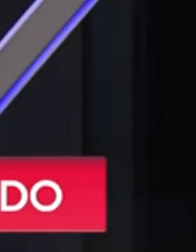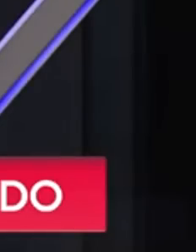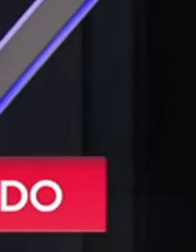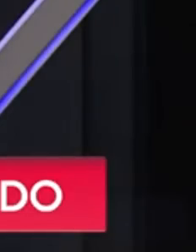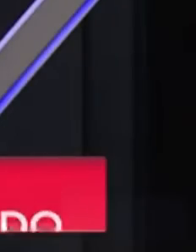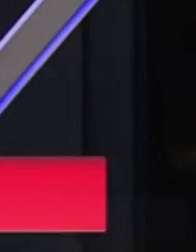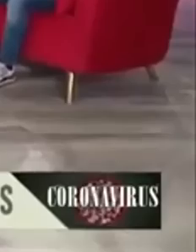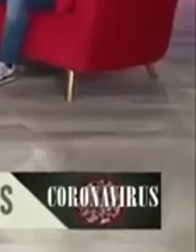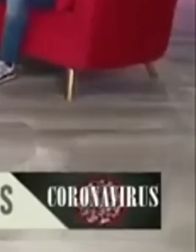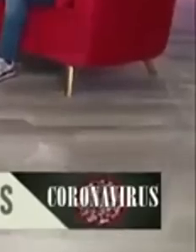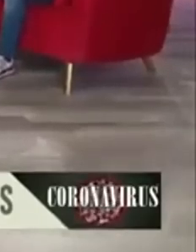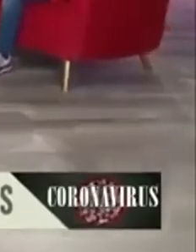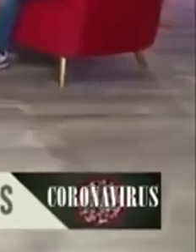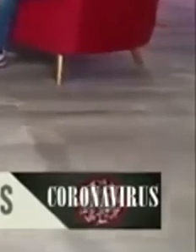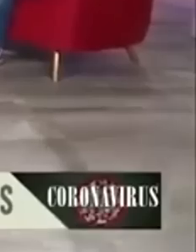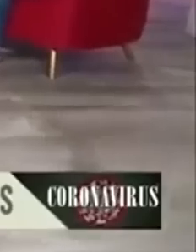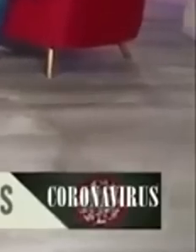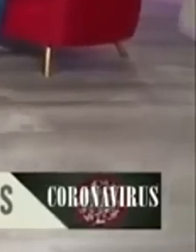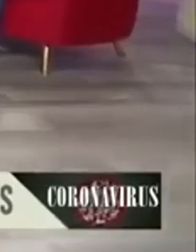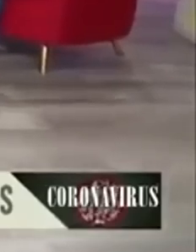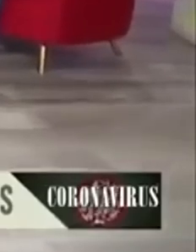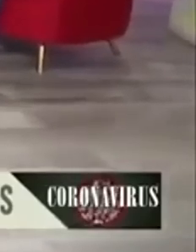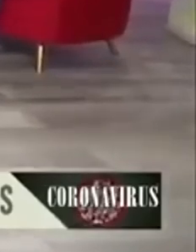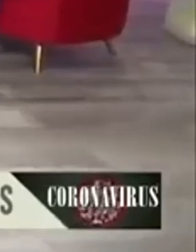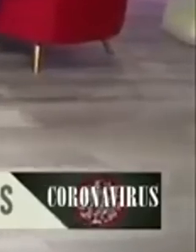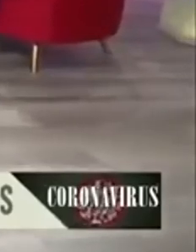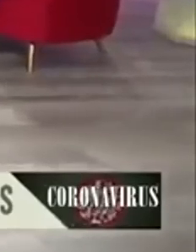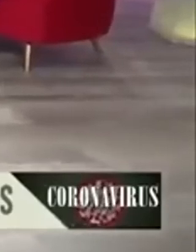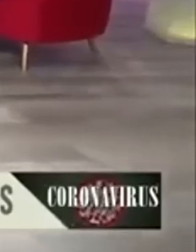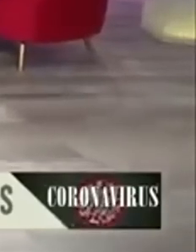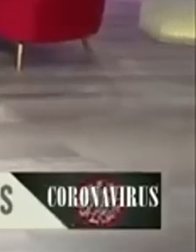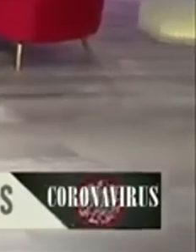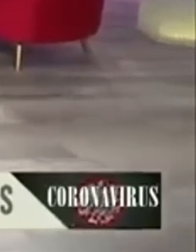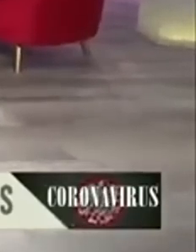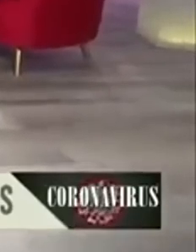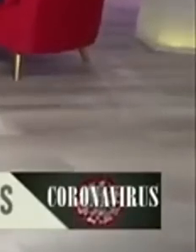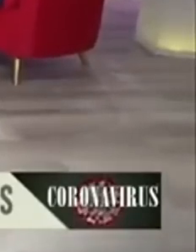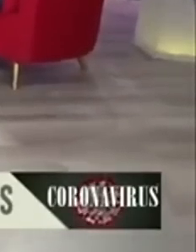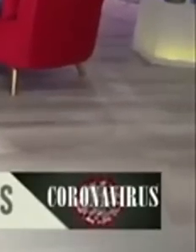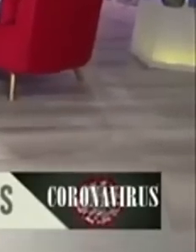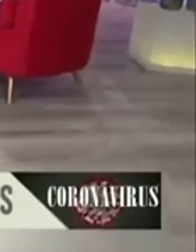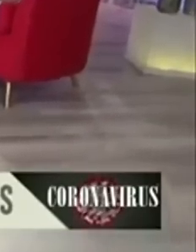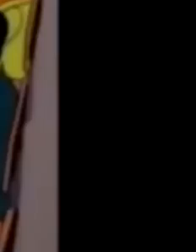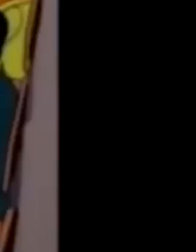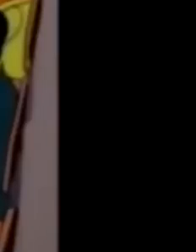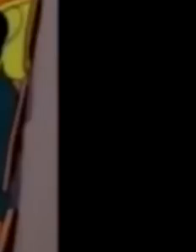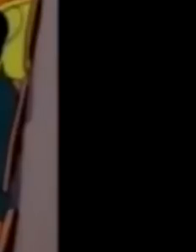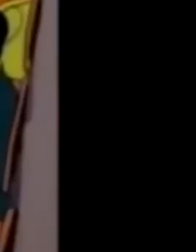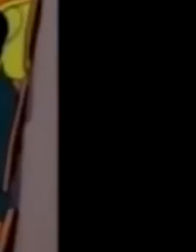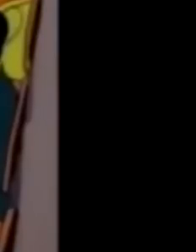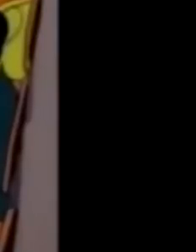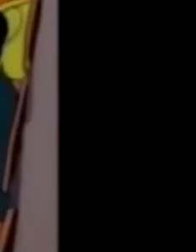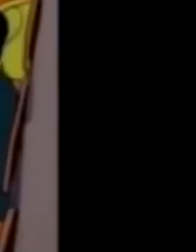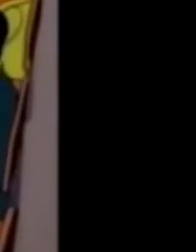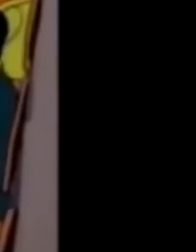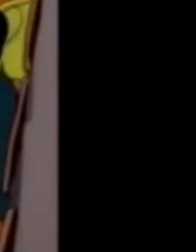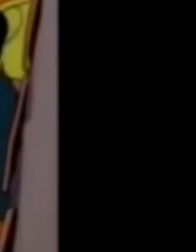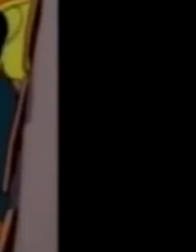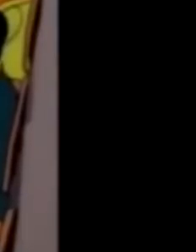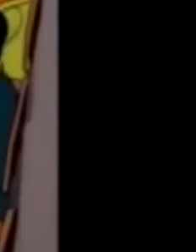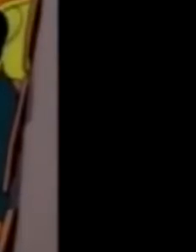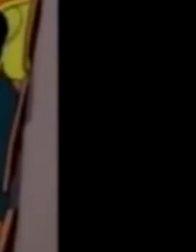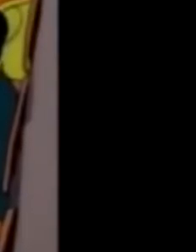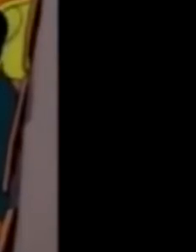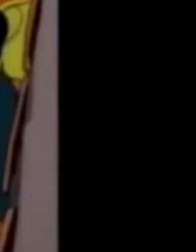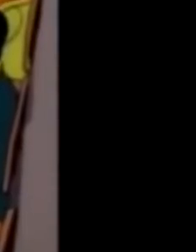mi sobrina. Todos los solteros ven arriba haciendo palmas. Todos los solteros ven arriba haciendo palmas. Las solteras, los